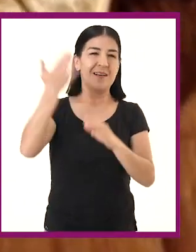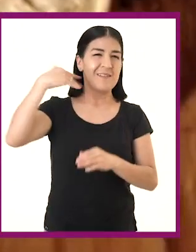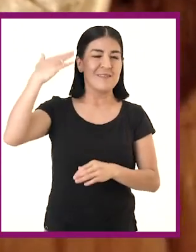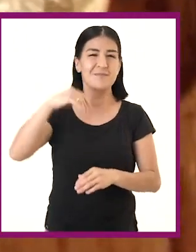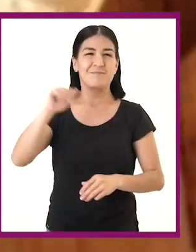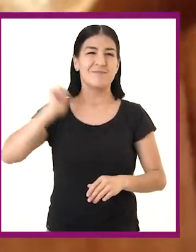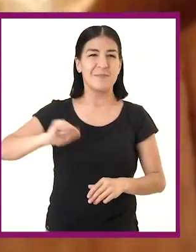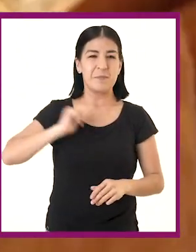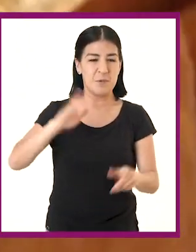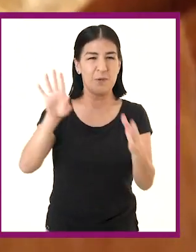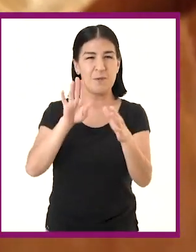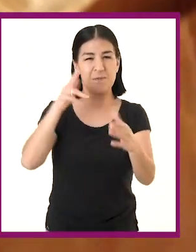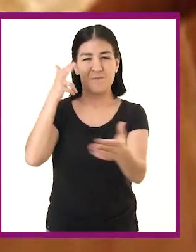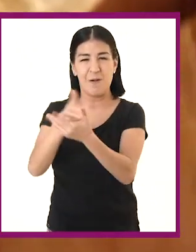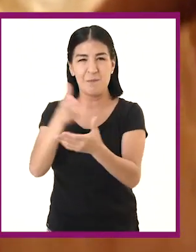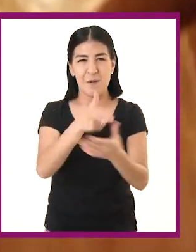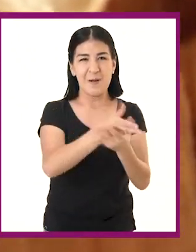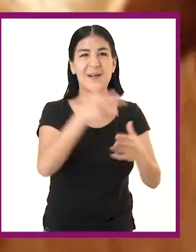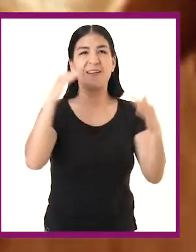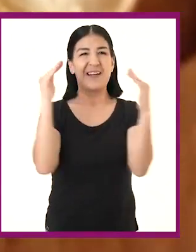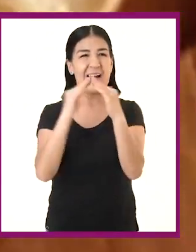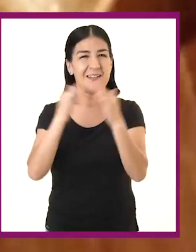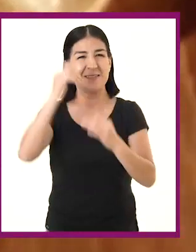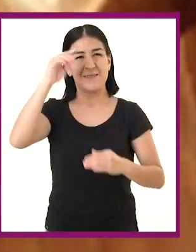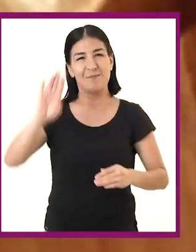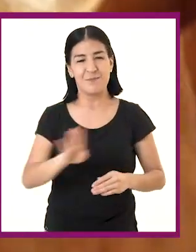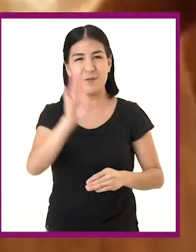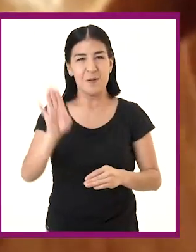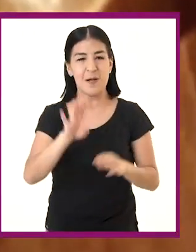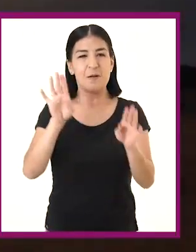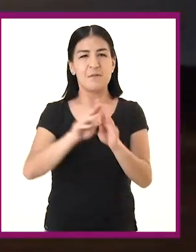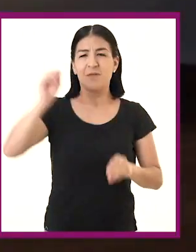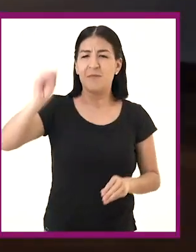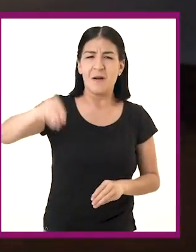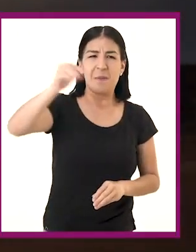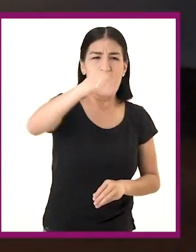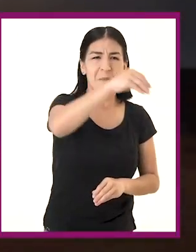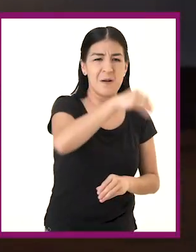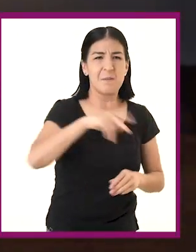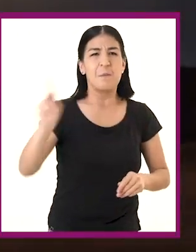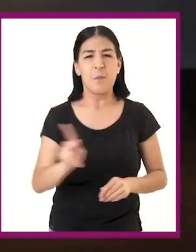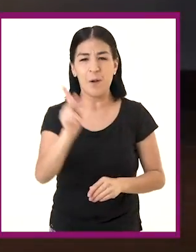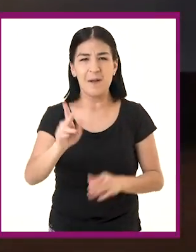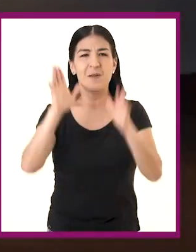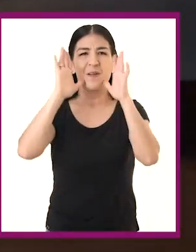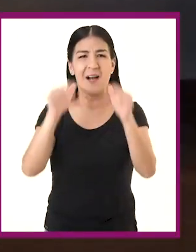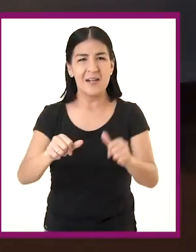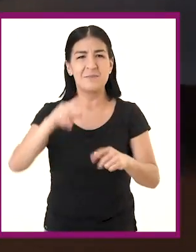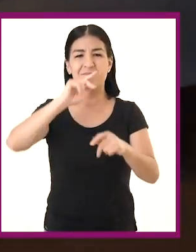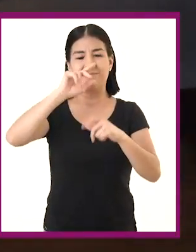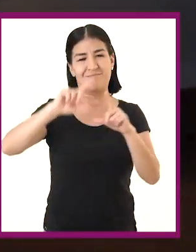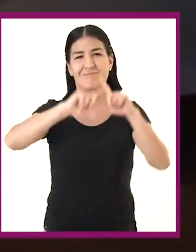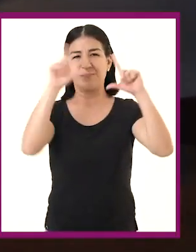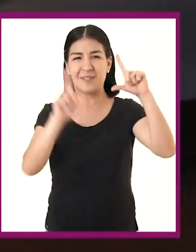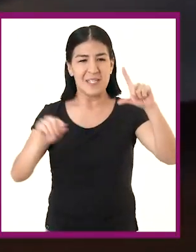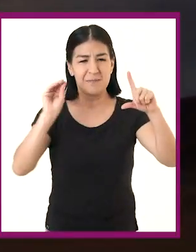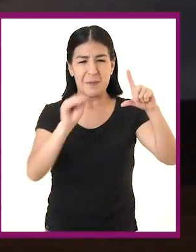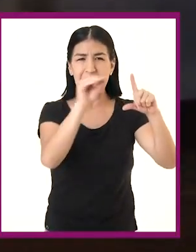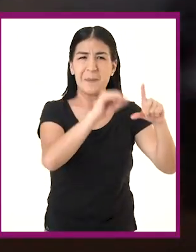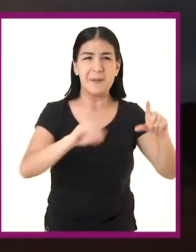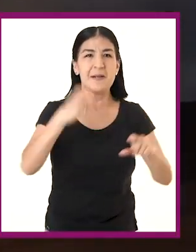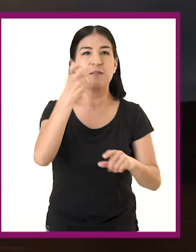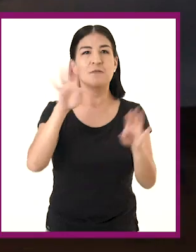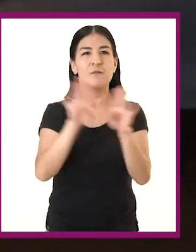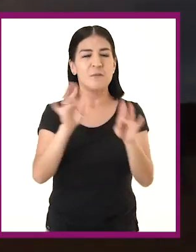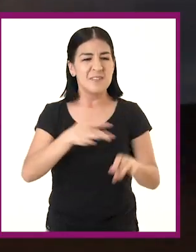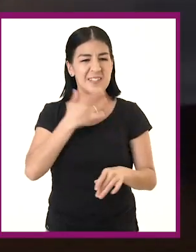Inquisición y la caza de brujas en México, decidió emprender un viaje por distintos pueblos y rancherías del país, buscando reminiscencias